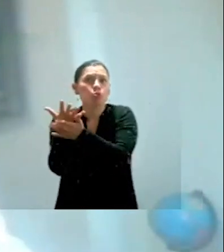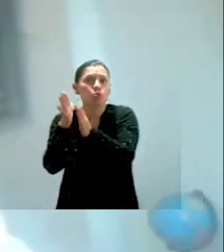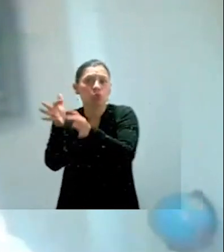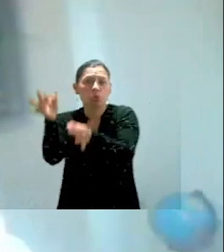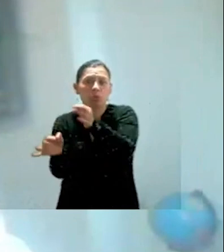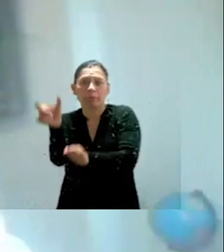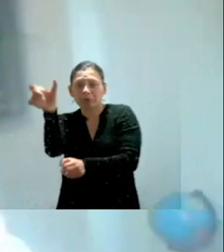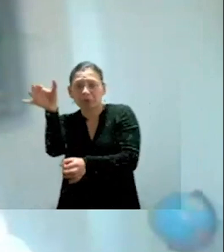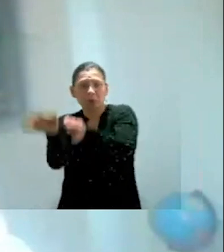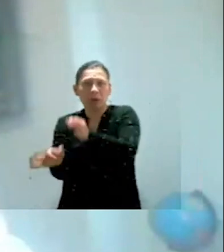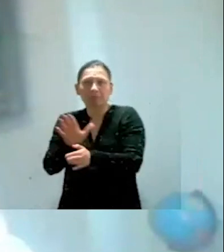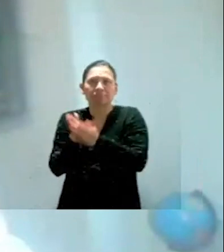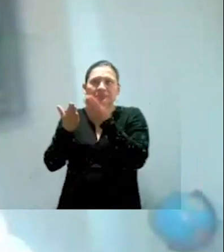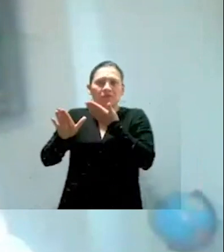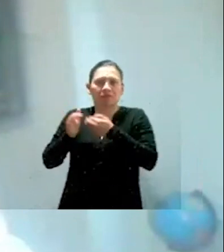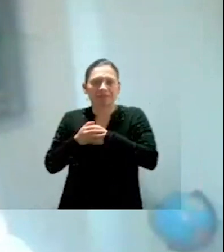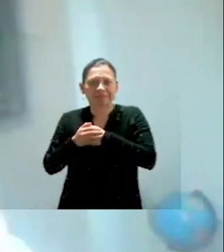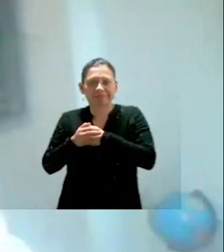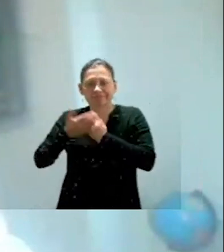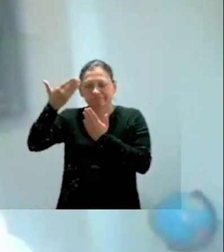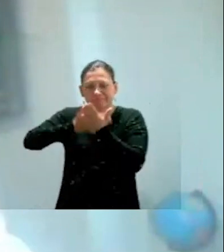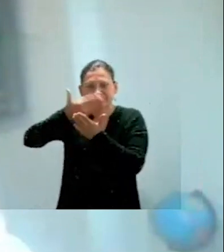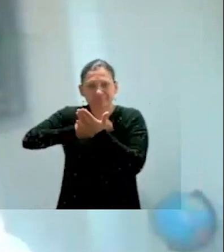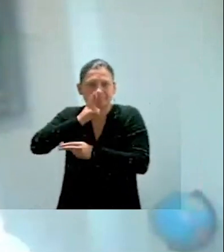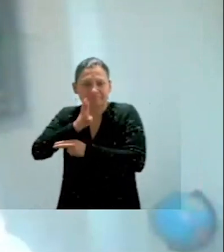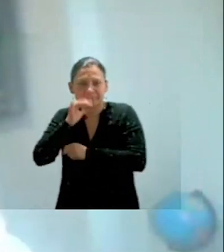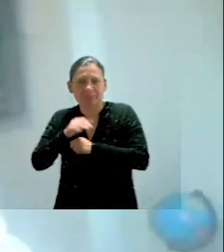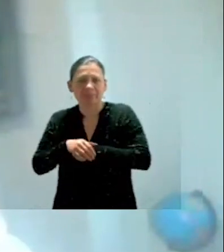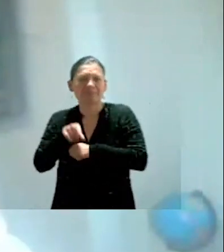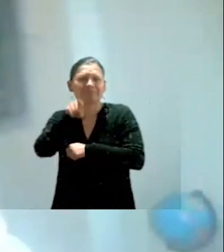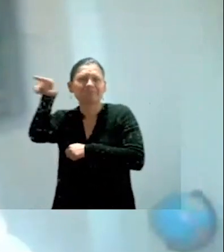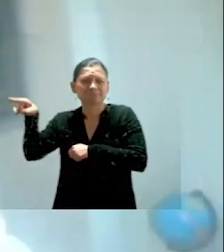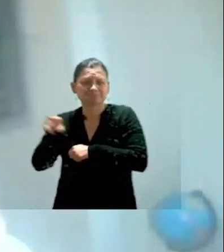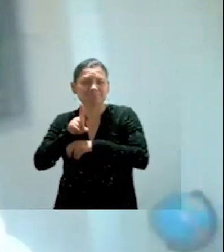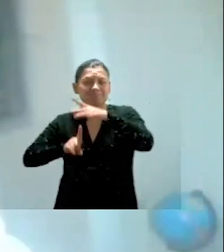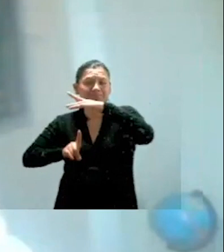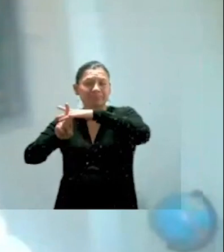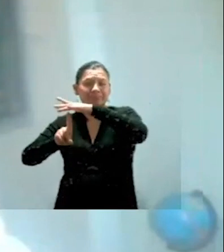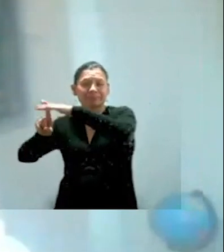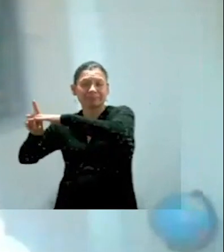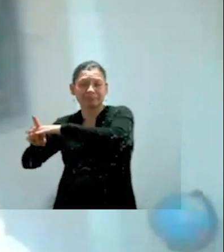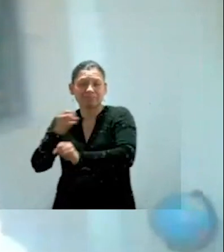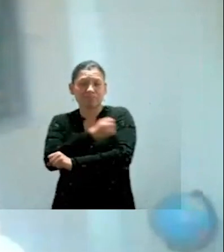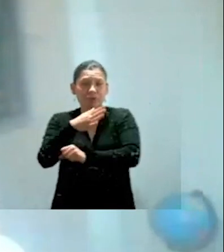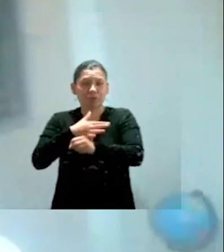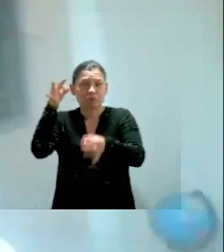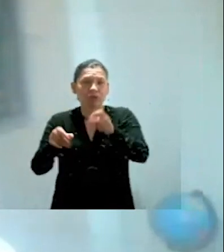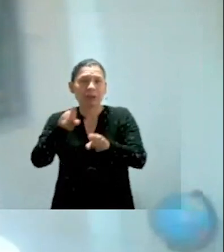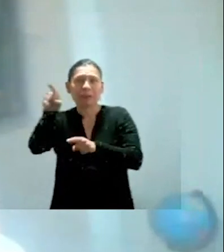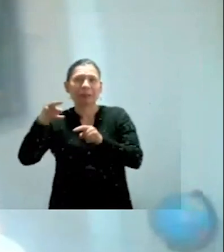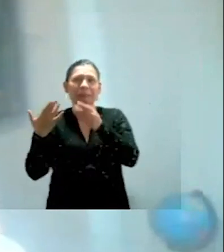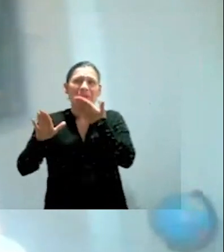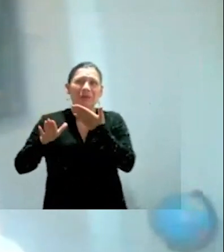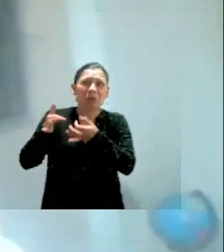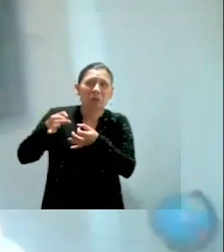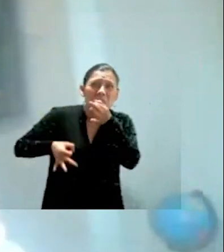confianza de las personas en estos procesos, de manera que yo creo que ahí hay